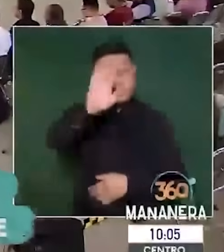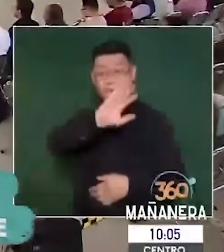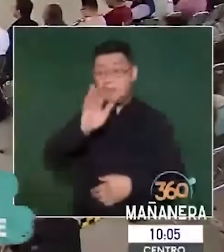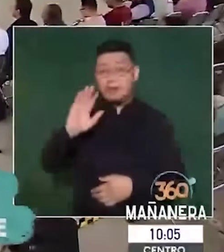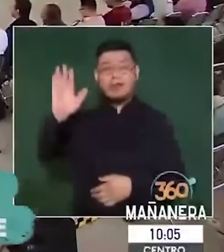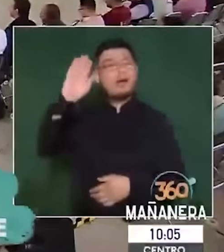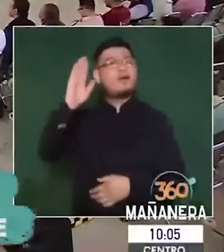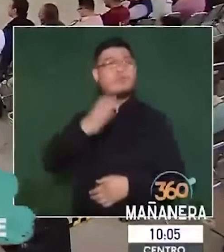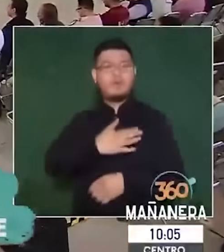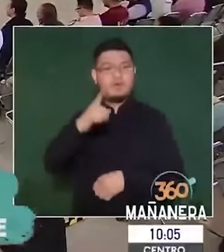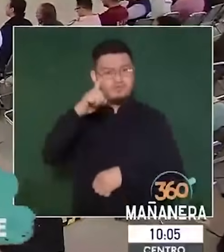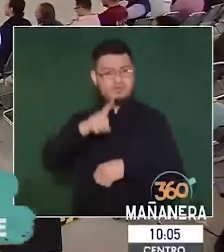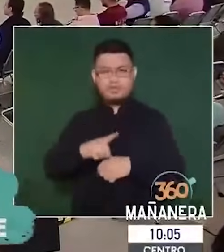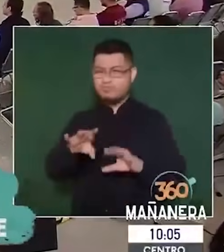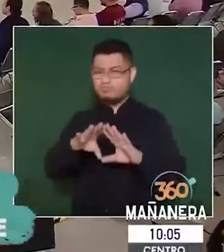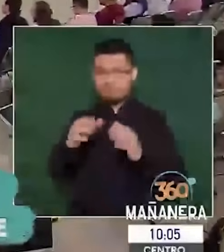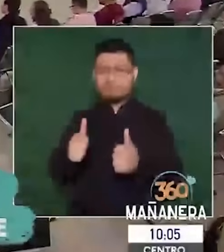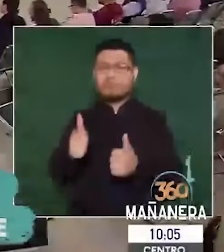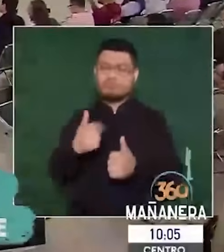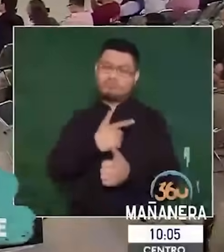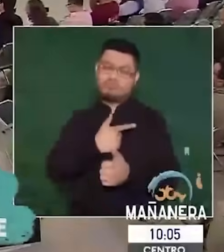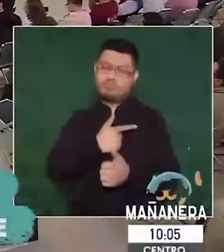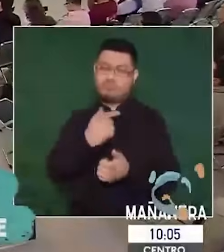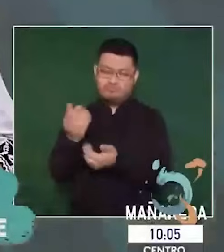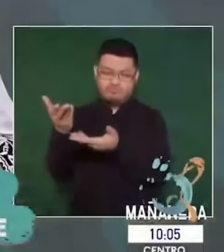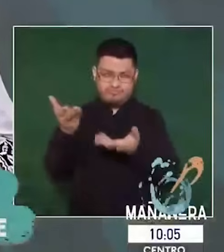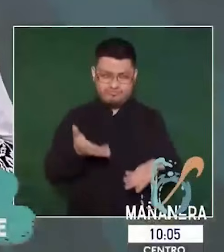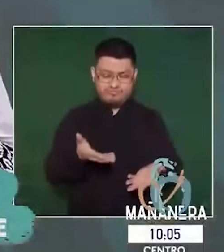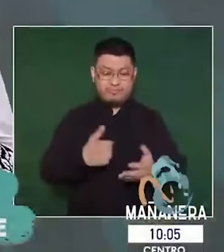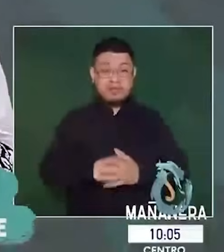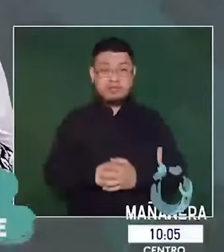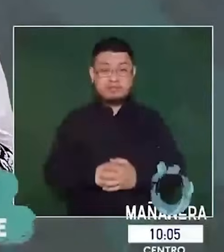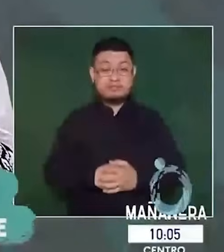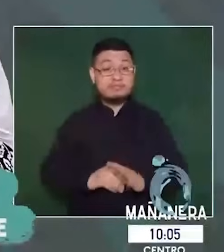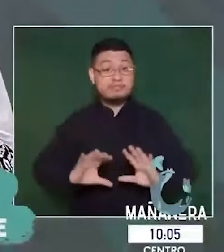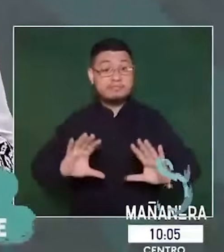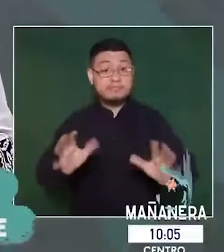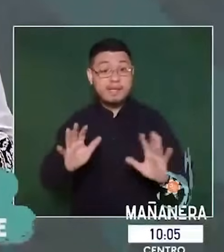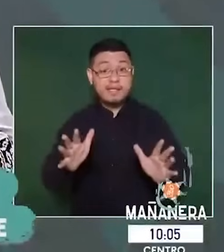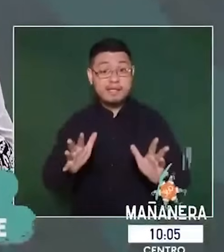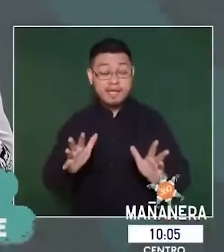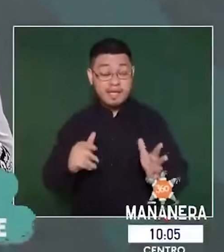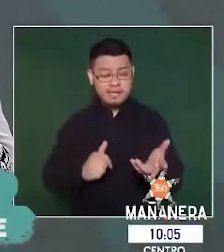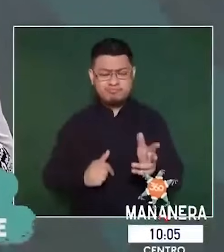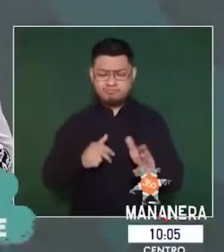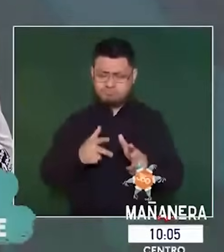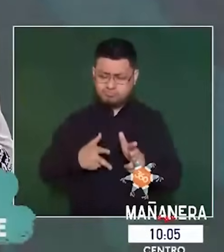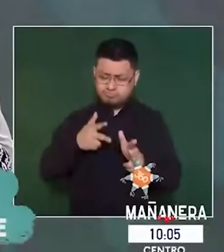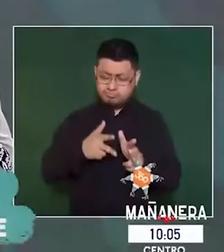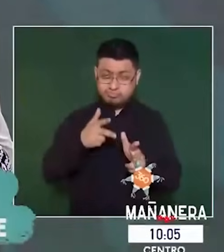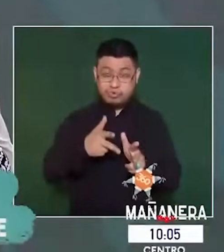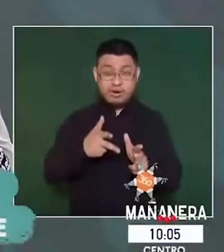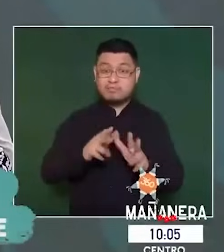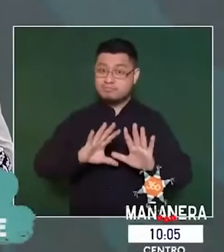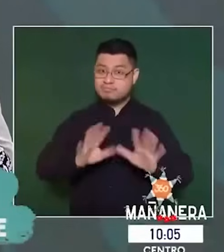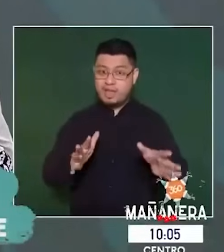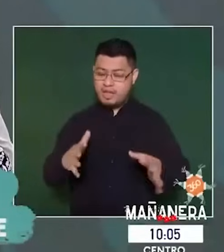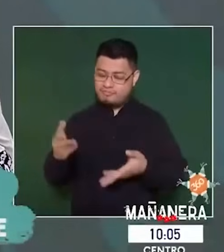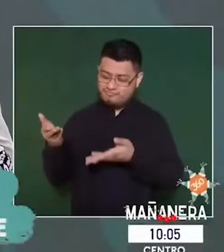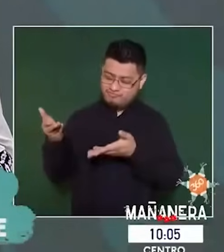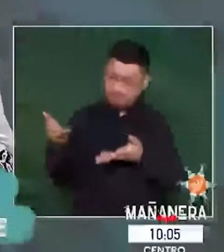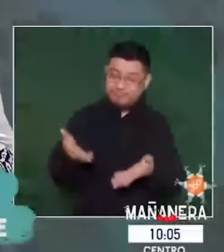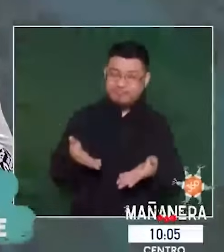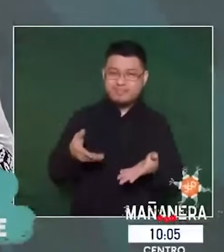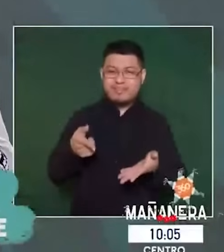Sooku, Ukuchu, Letreno. Llegó el tren. Hoy la península y el sur estallan